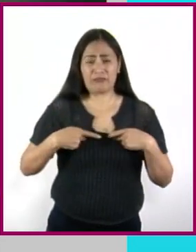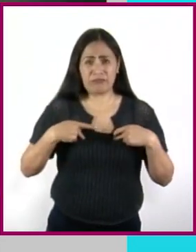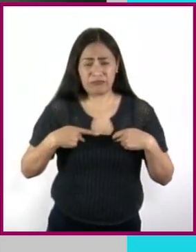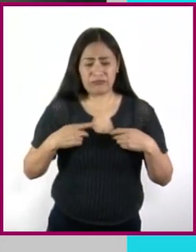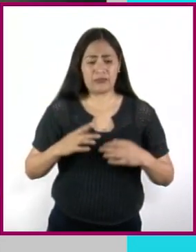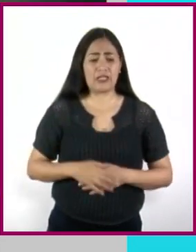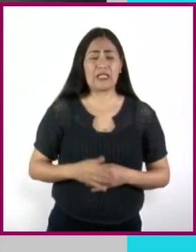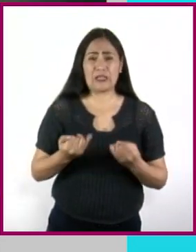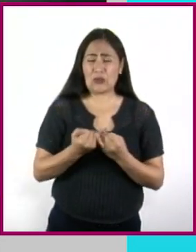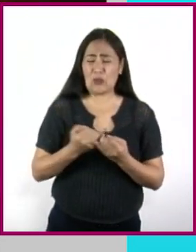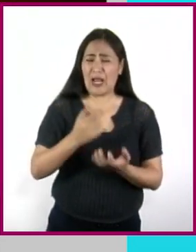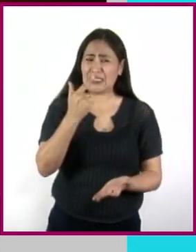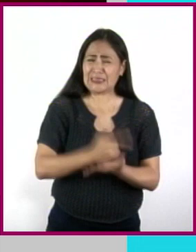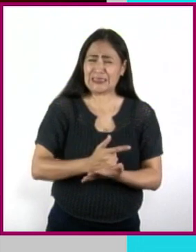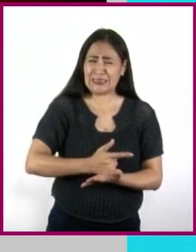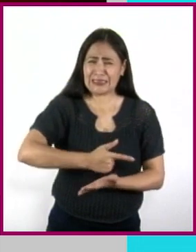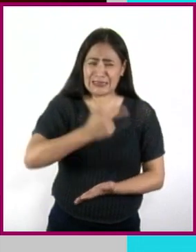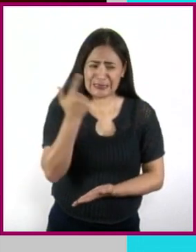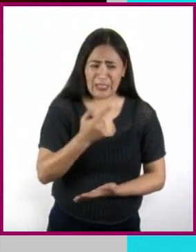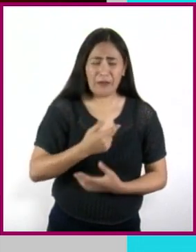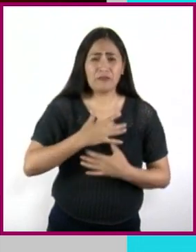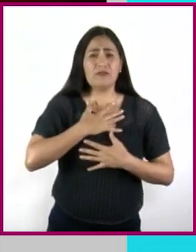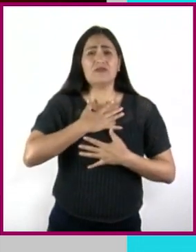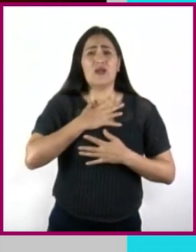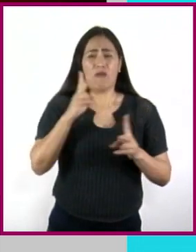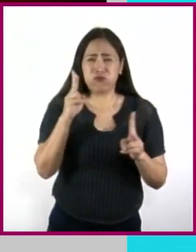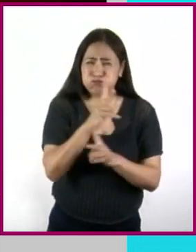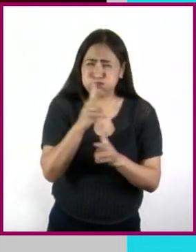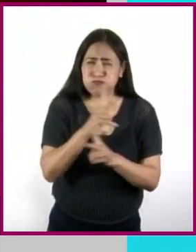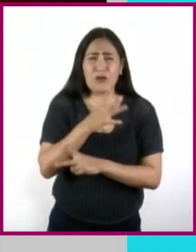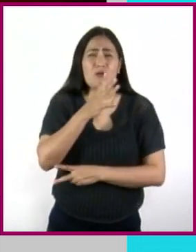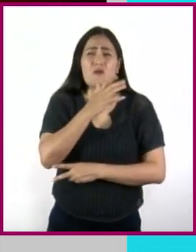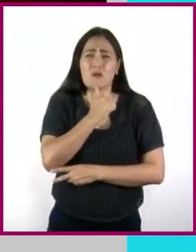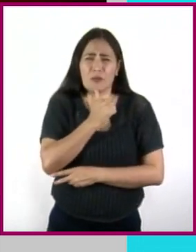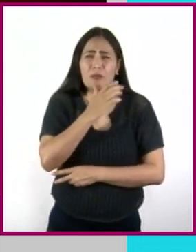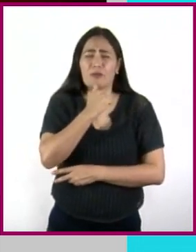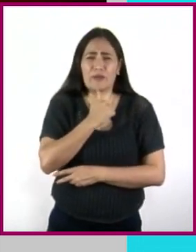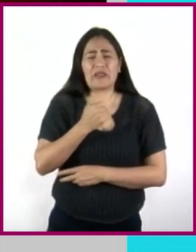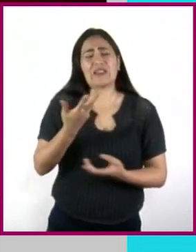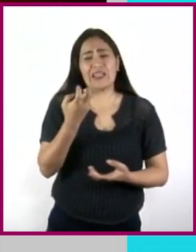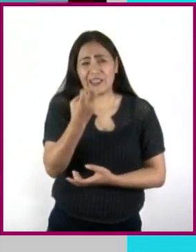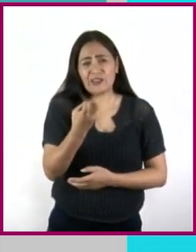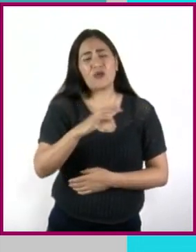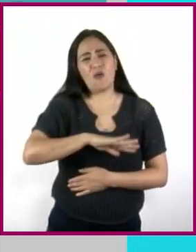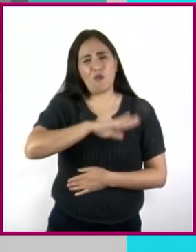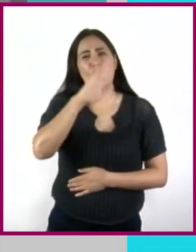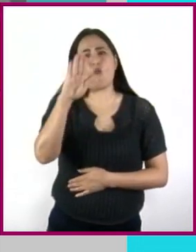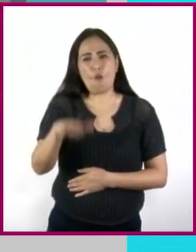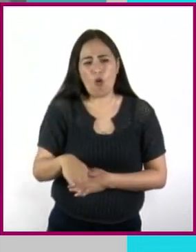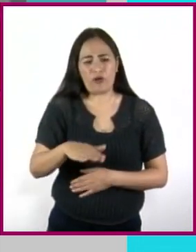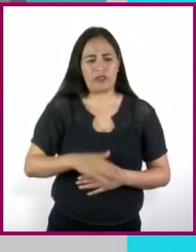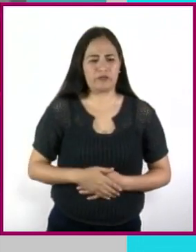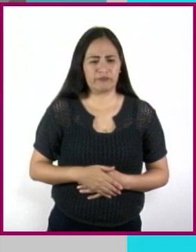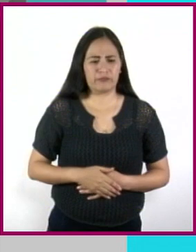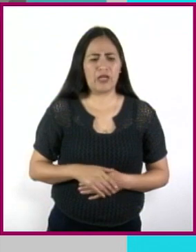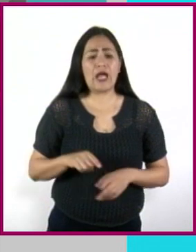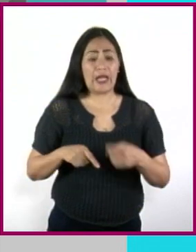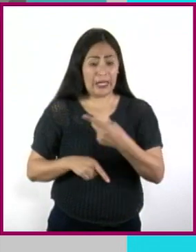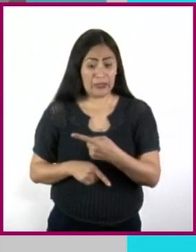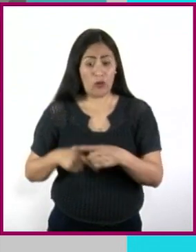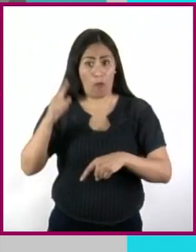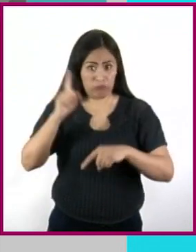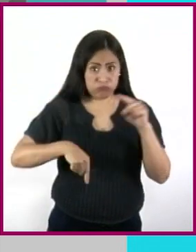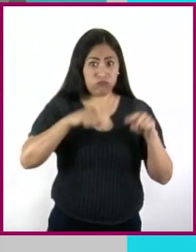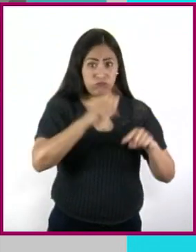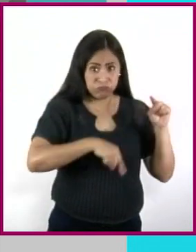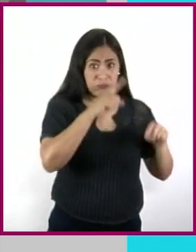forma más grave, paraliza el sistema respiratorio, lo que puede causar la muerte. Eliminar los criaderos es la única forma